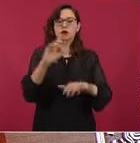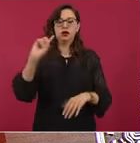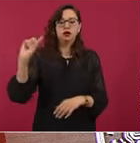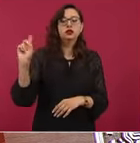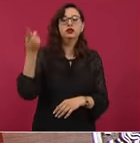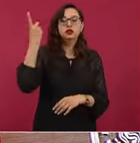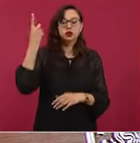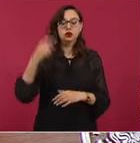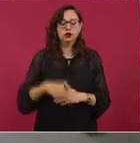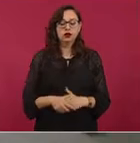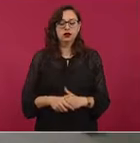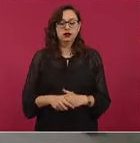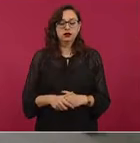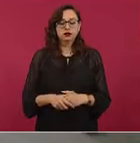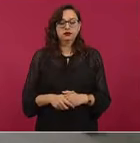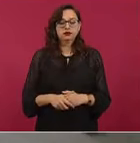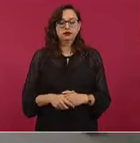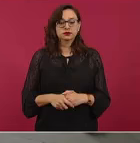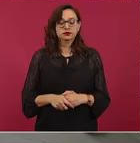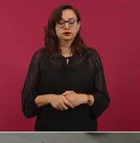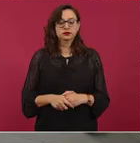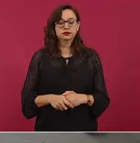Ya ven cómo decían de que